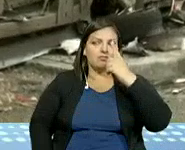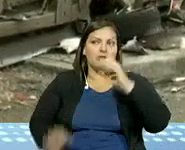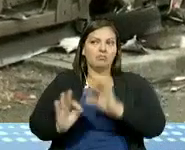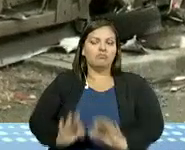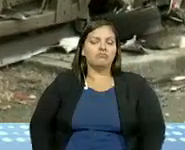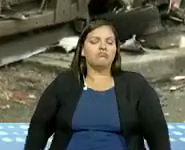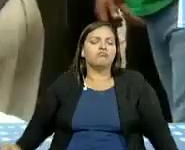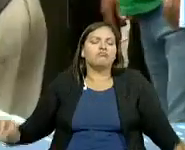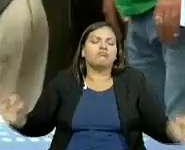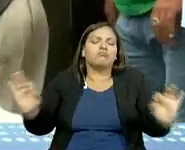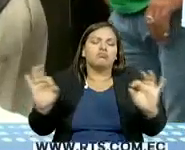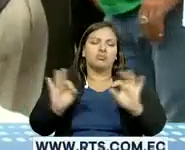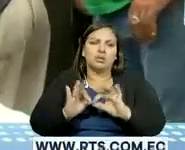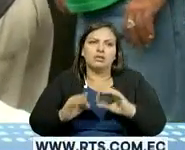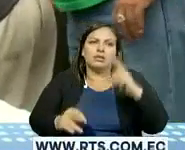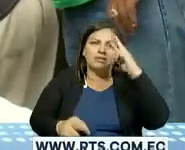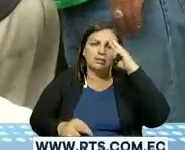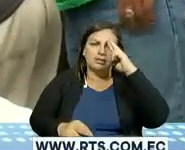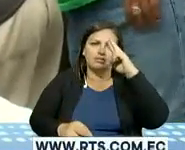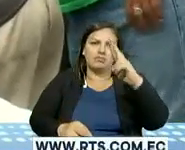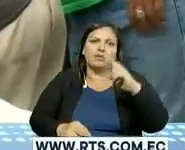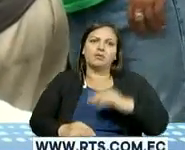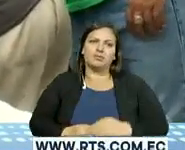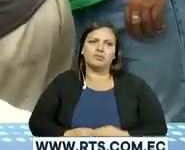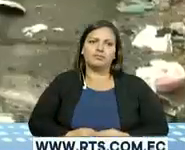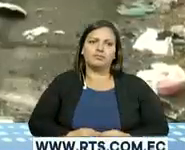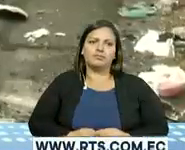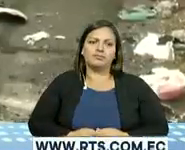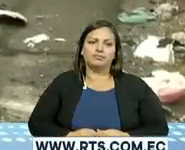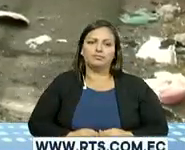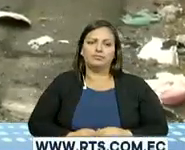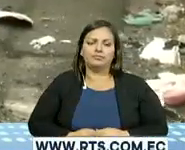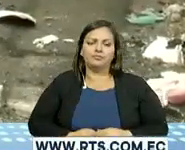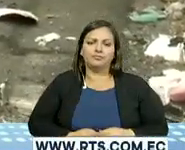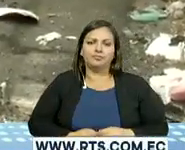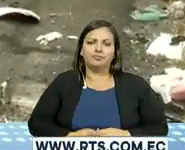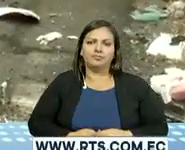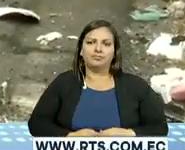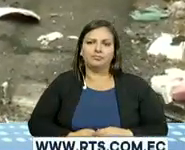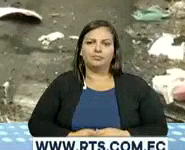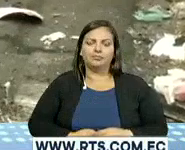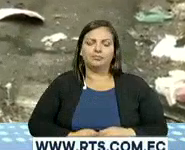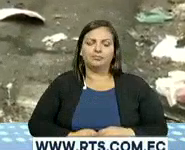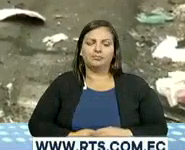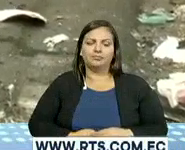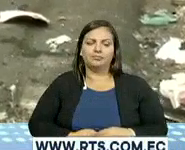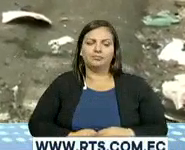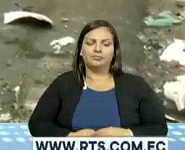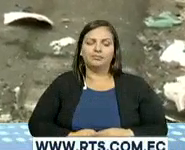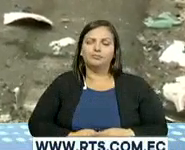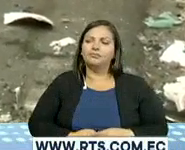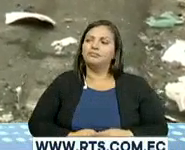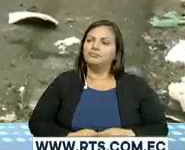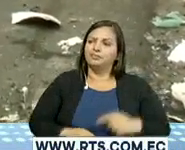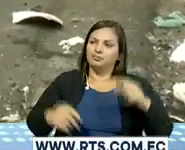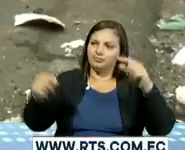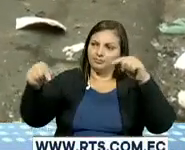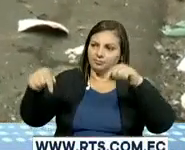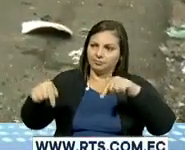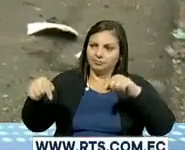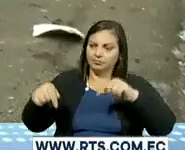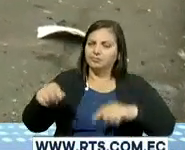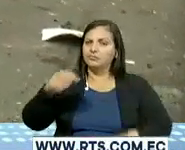las respeten, y de esa manera se evitan cualquier tipo de accidentes. En este punto también se van a encontrar durante unas semanas